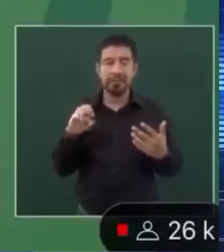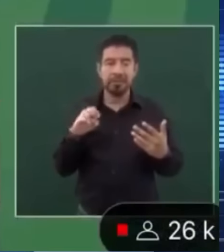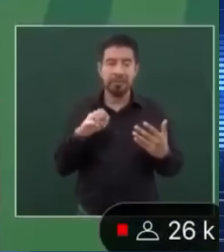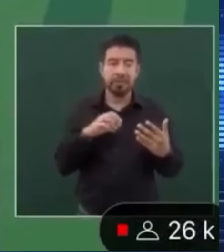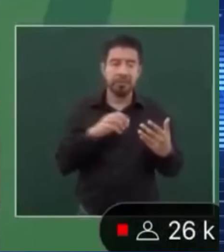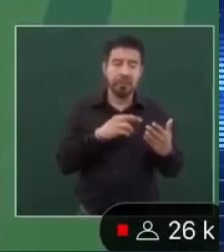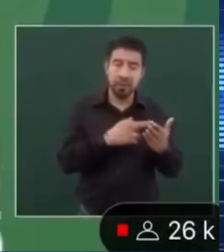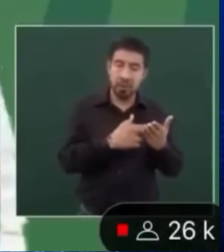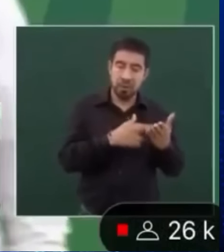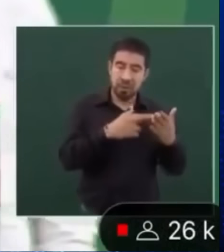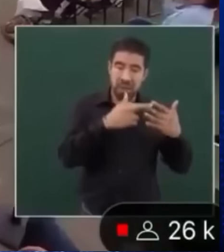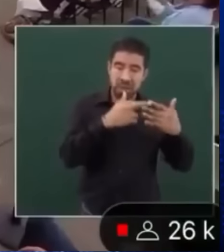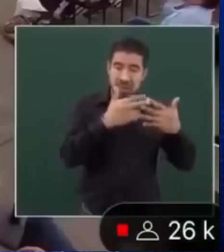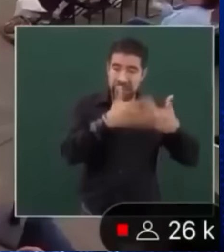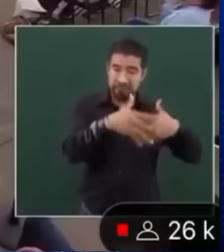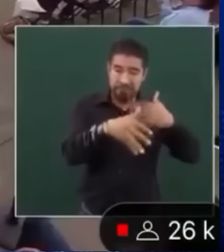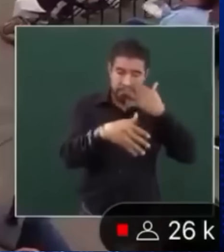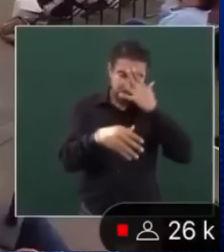Pues se resuelvan